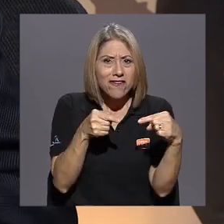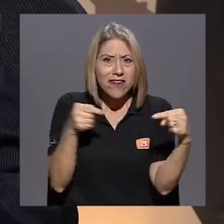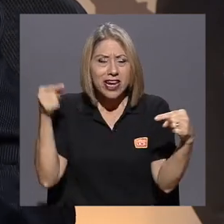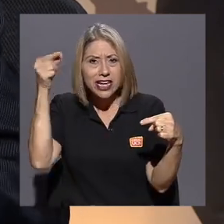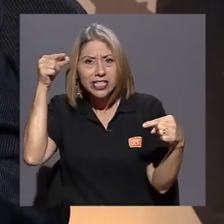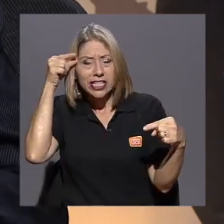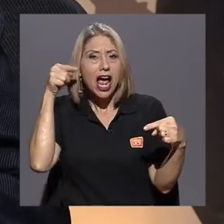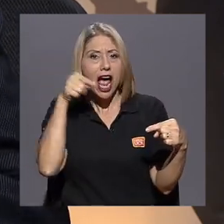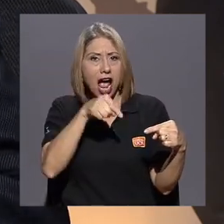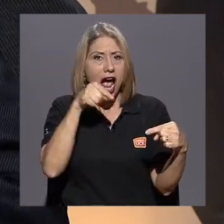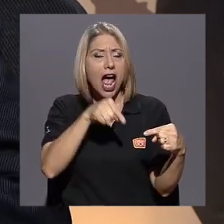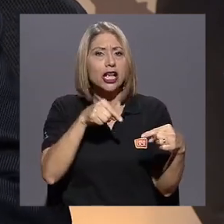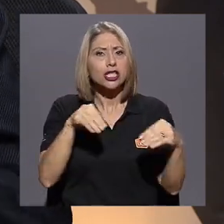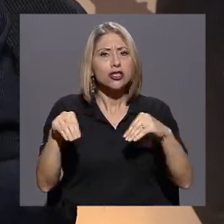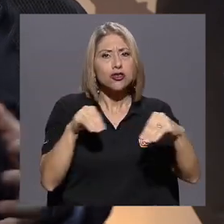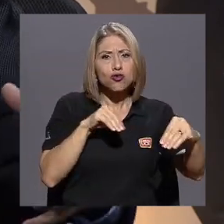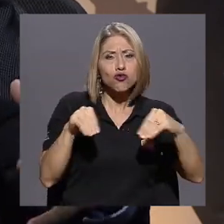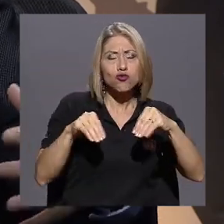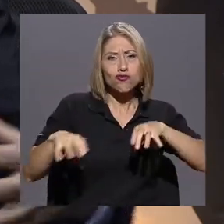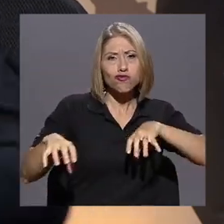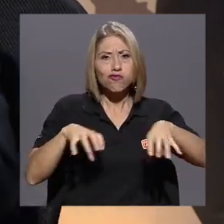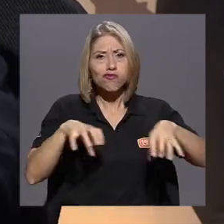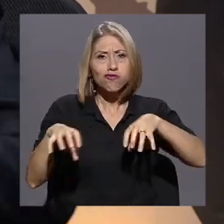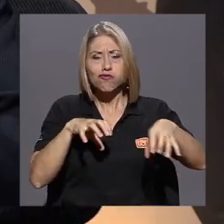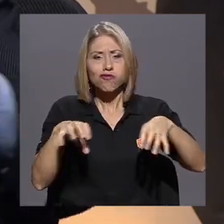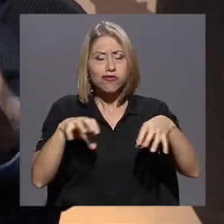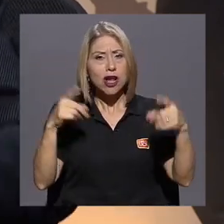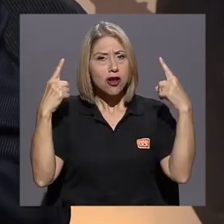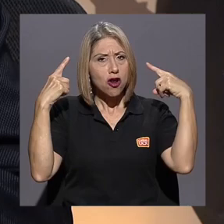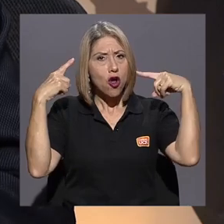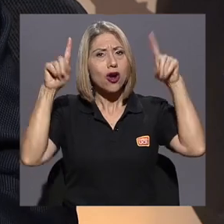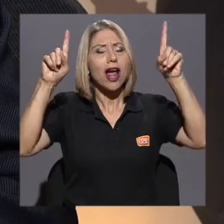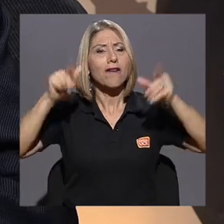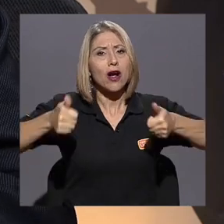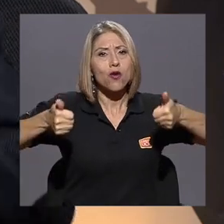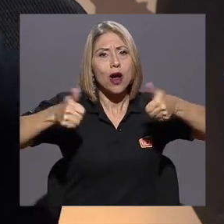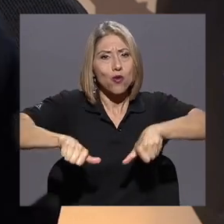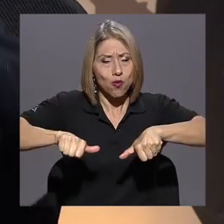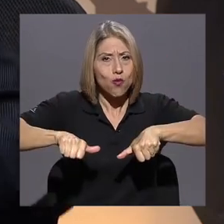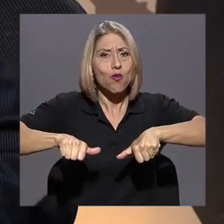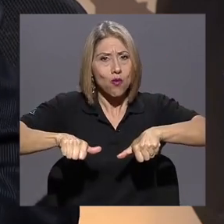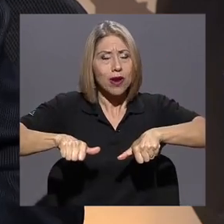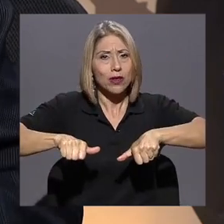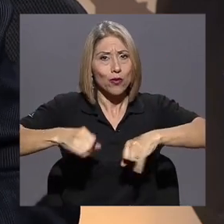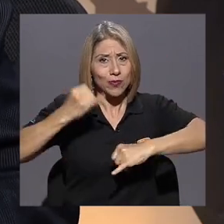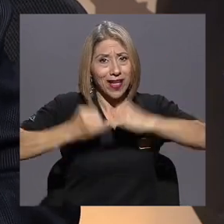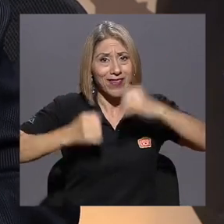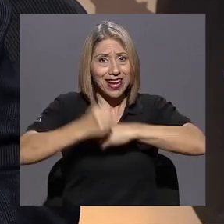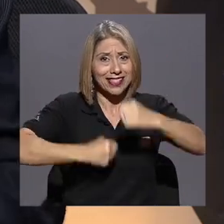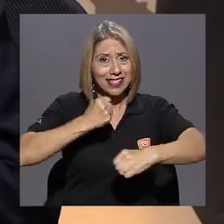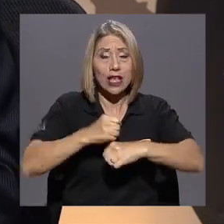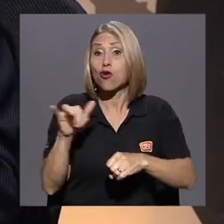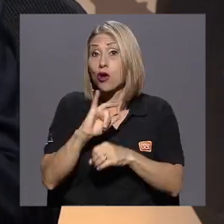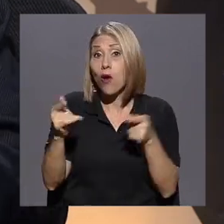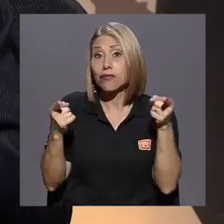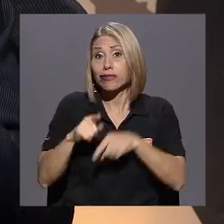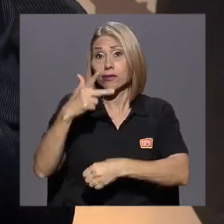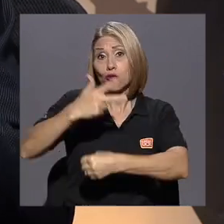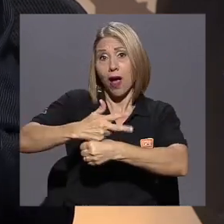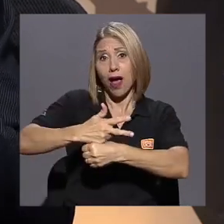de manera muy activa y lograba incluso un acuerdo a finales de ese año, y lo mismo en Guatemala.